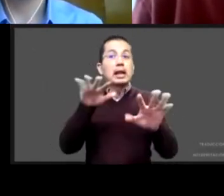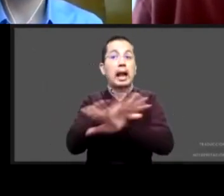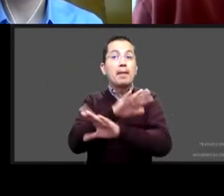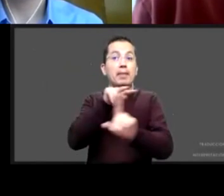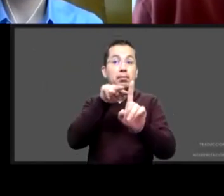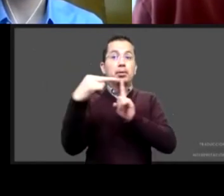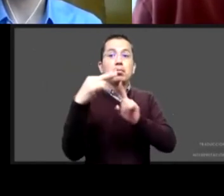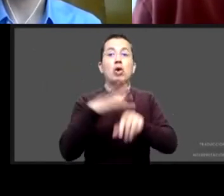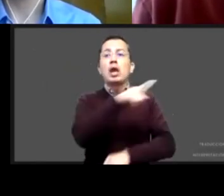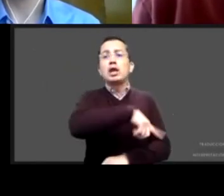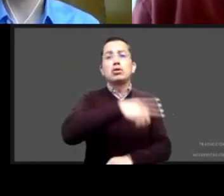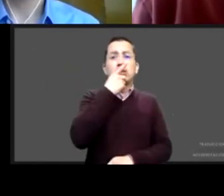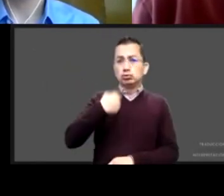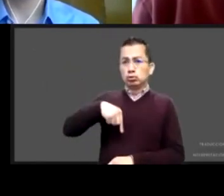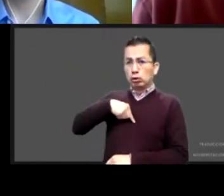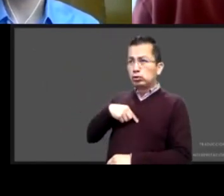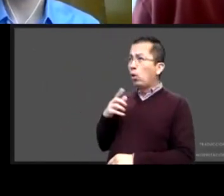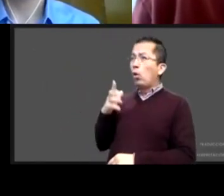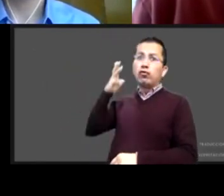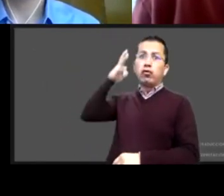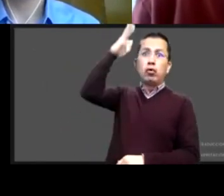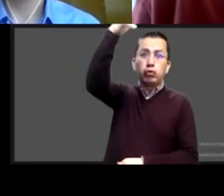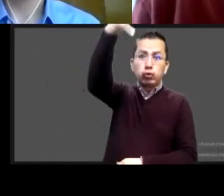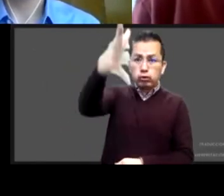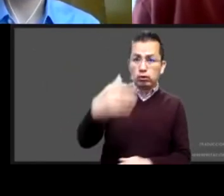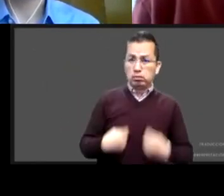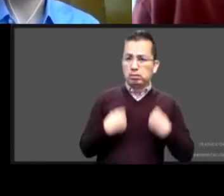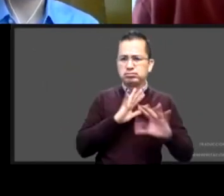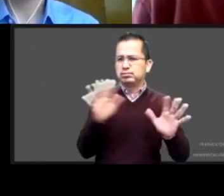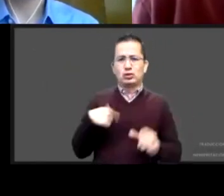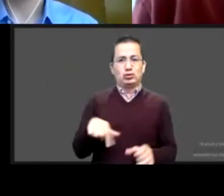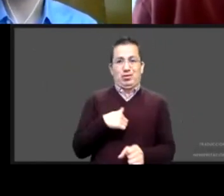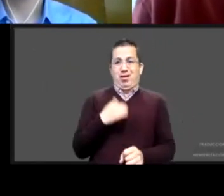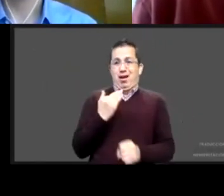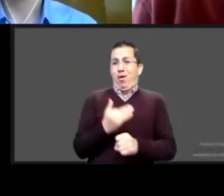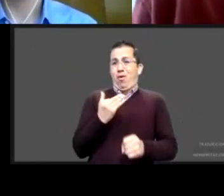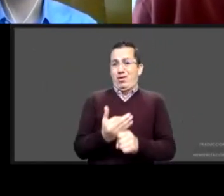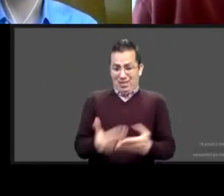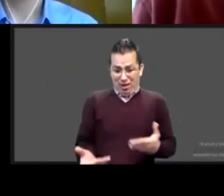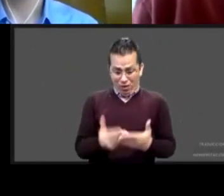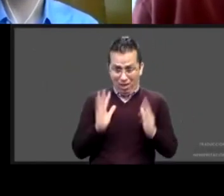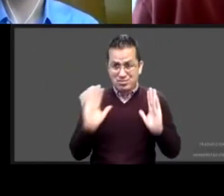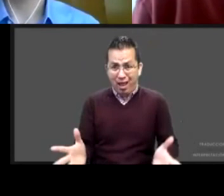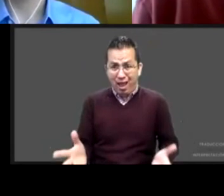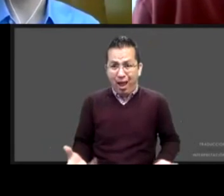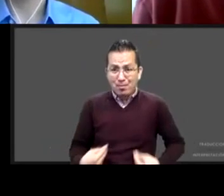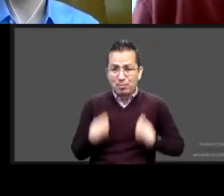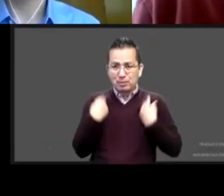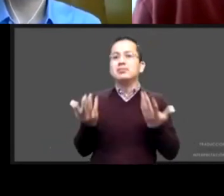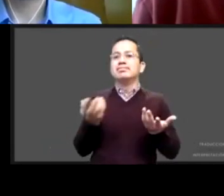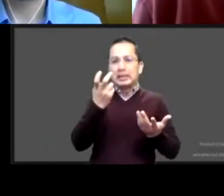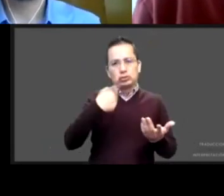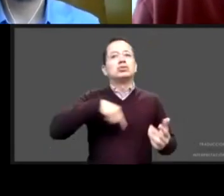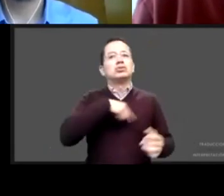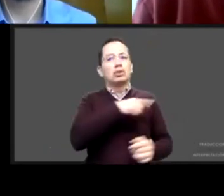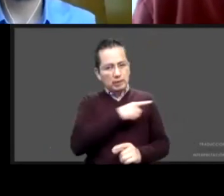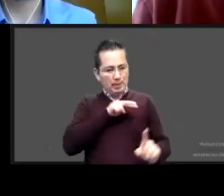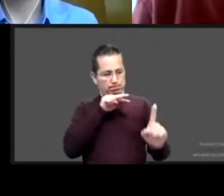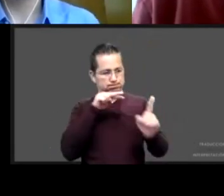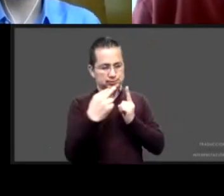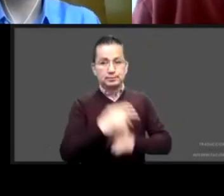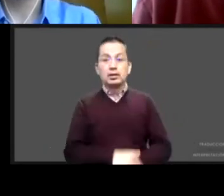mucho, muchísimo que aportar a nuestras sociedades. Desgraciadamente, en nuestras sociedades, los niños, niñas y